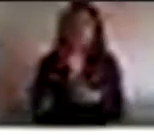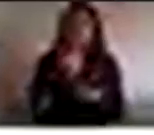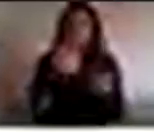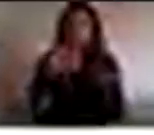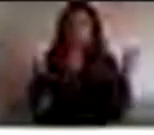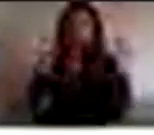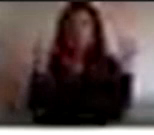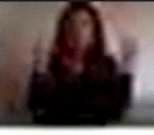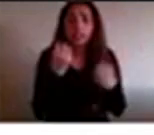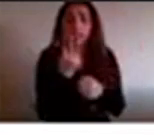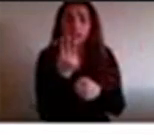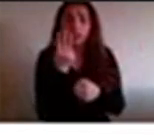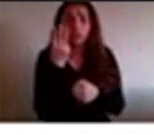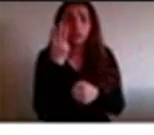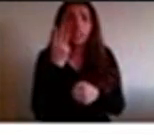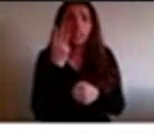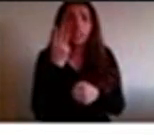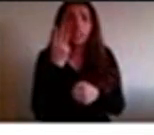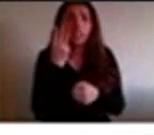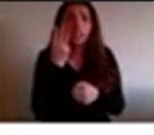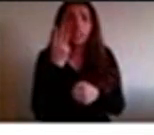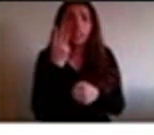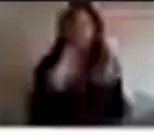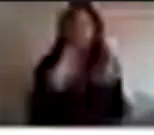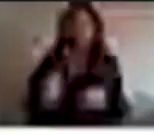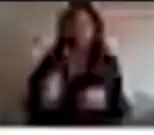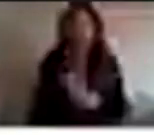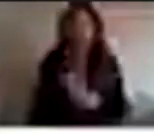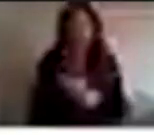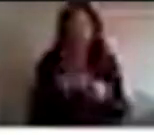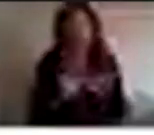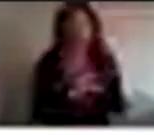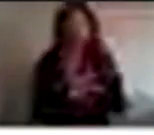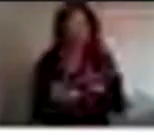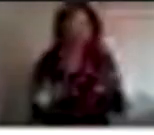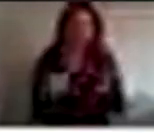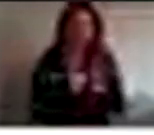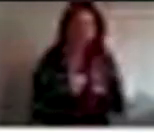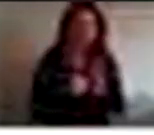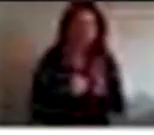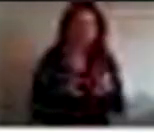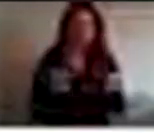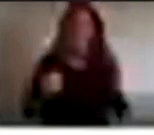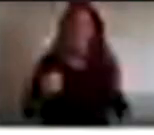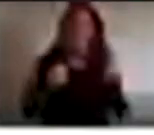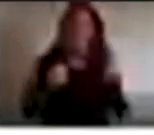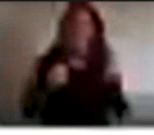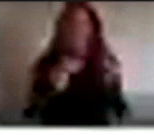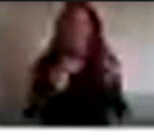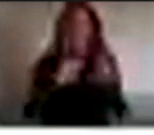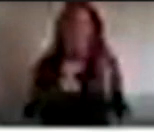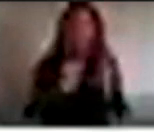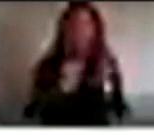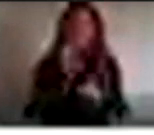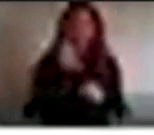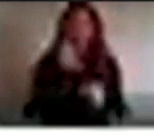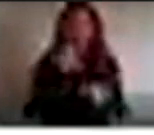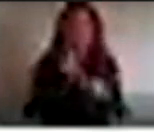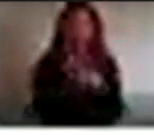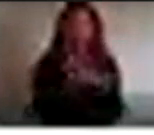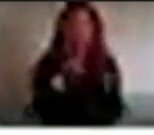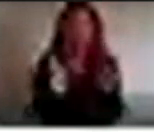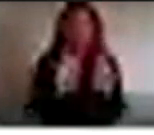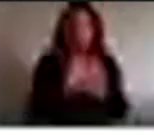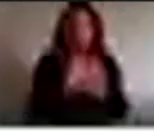3 días sobre todos los temas de inclusión. Así que, nada, una meta. Esperamos, Ale, que mañana cuando cerremos nos hayan dicho